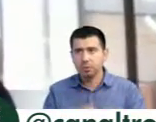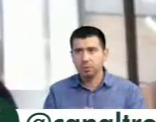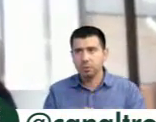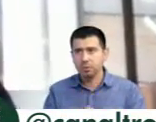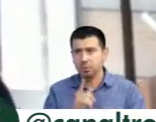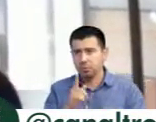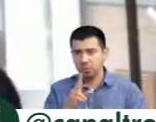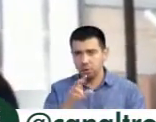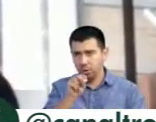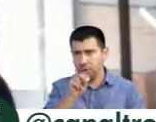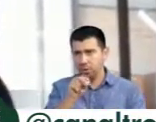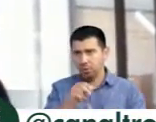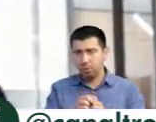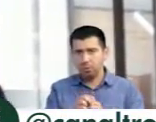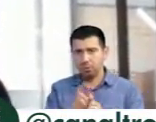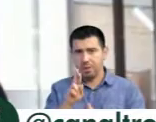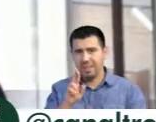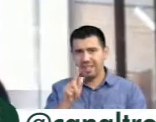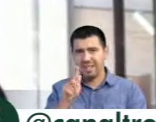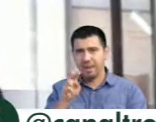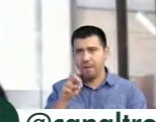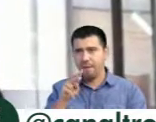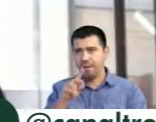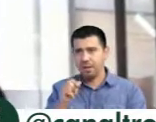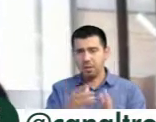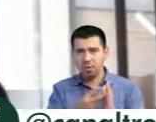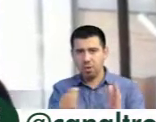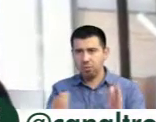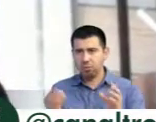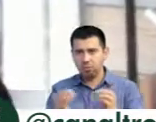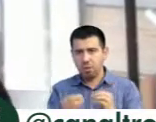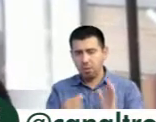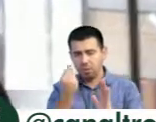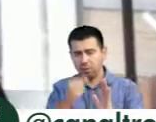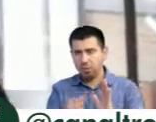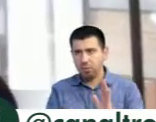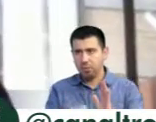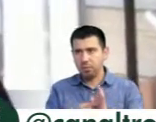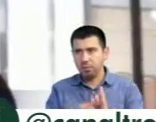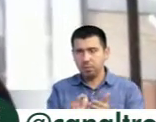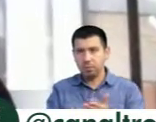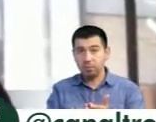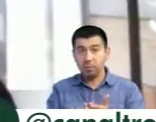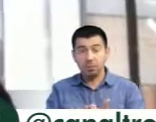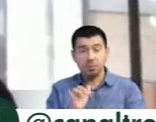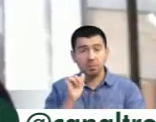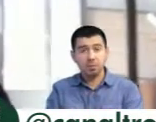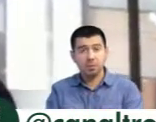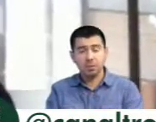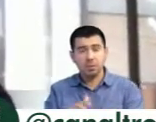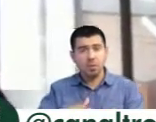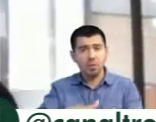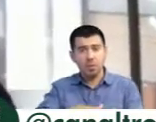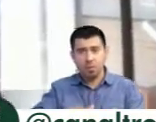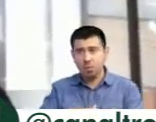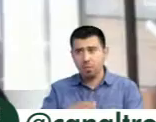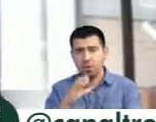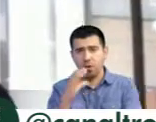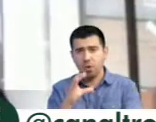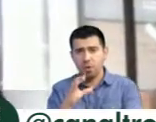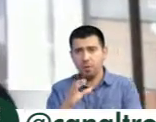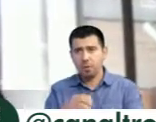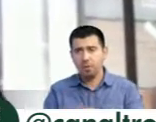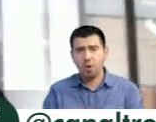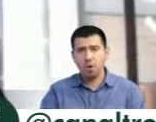dicha refrendación se lleve a cabo en el Congreso de la República. Es el mismo pueblo colombiano, como constituyente